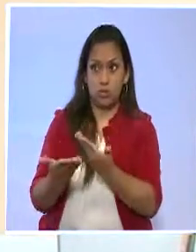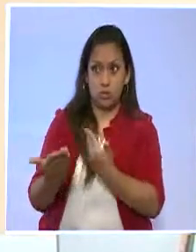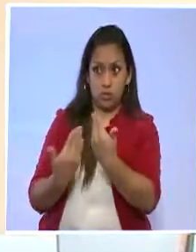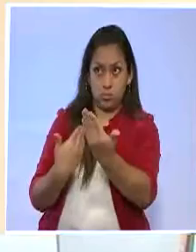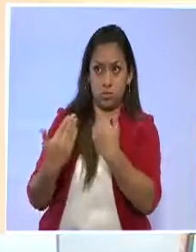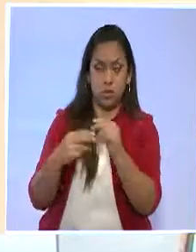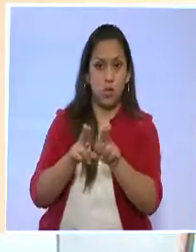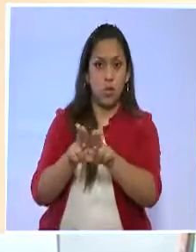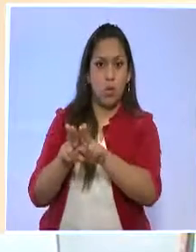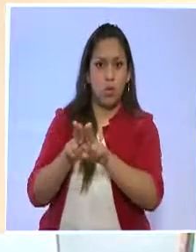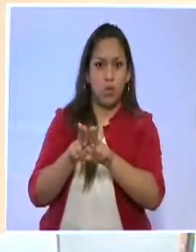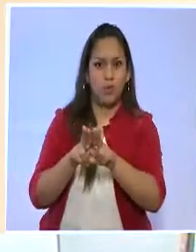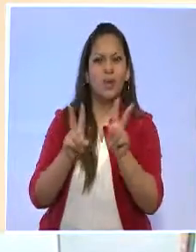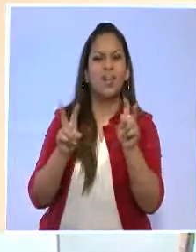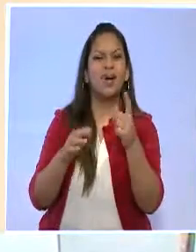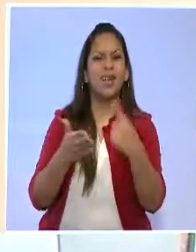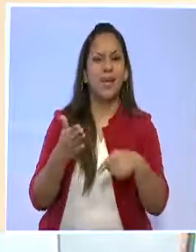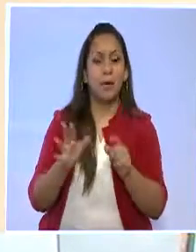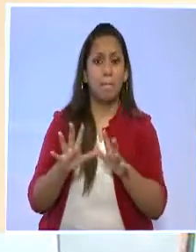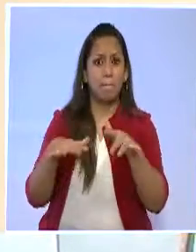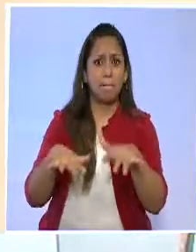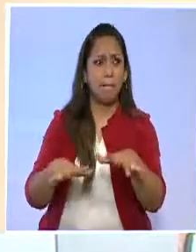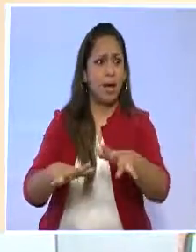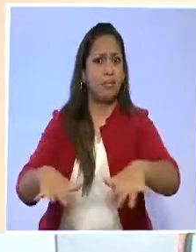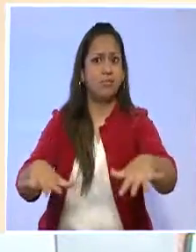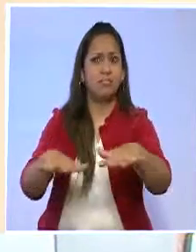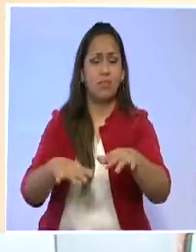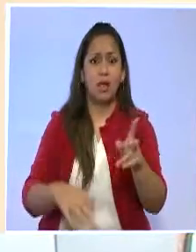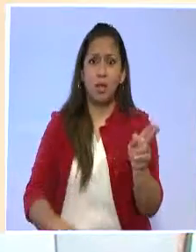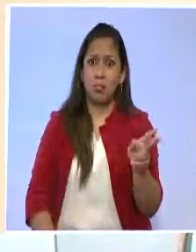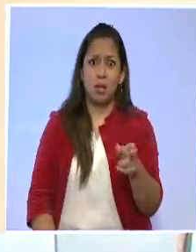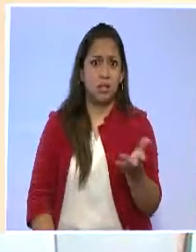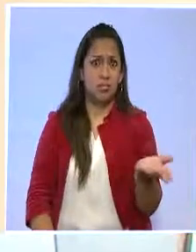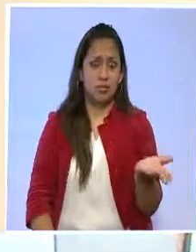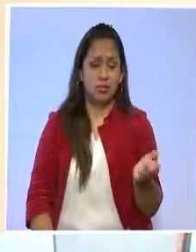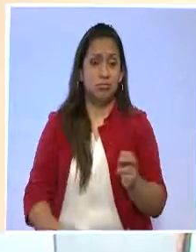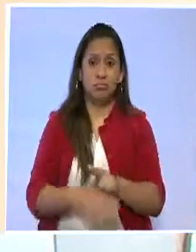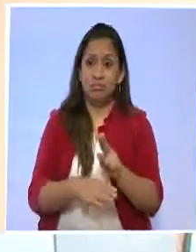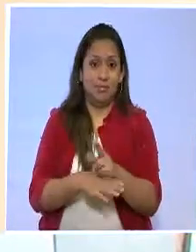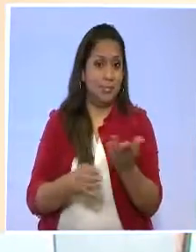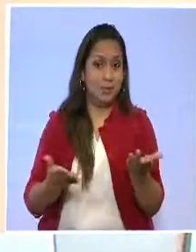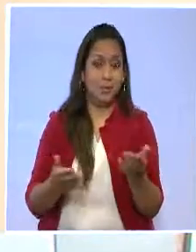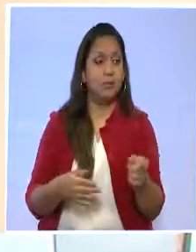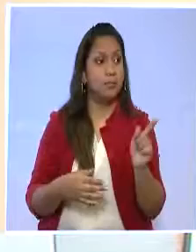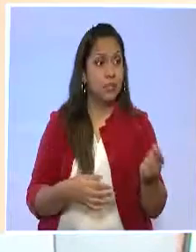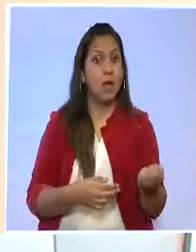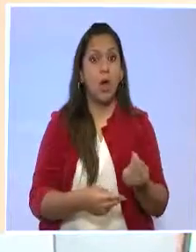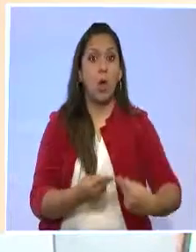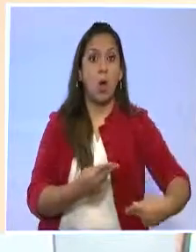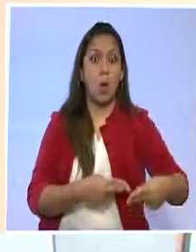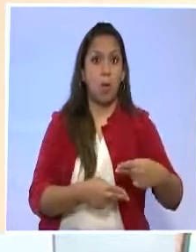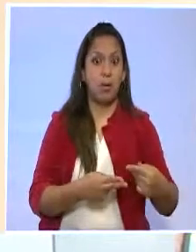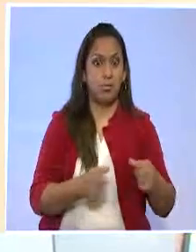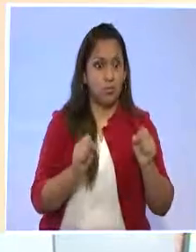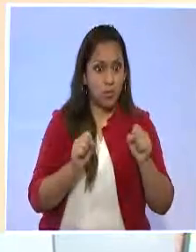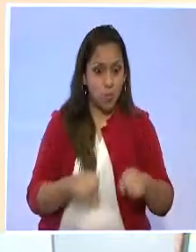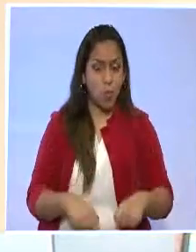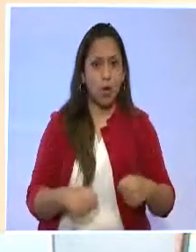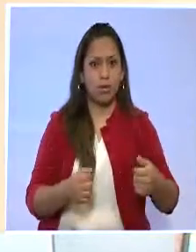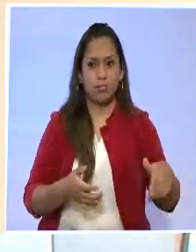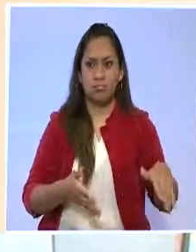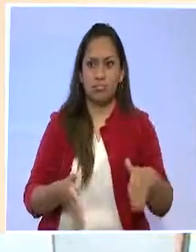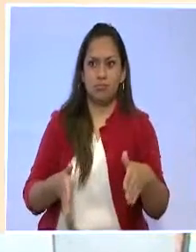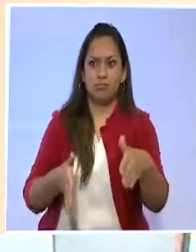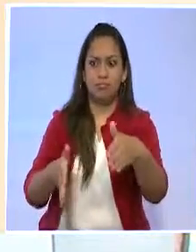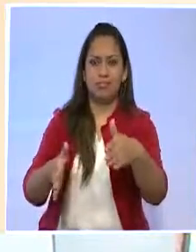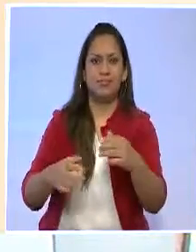que es del pacifico y que no lo utilizamos para mandar nuestro comercio se dé una vuelta increíble por el canal de panamá al atlántico y